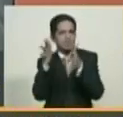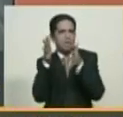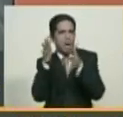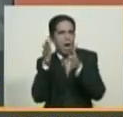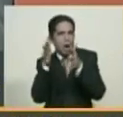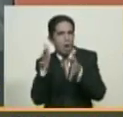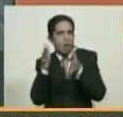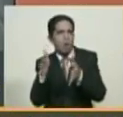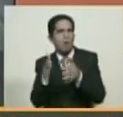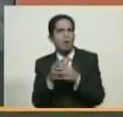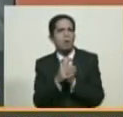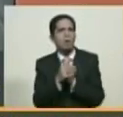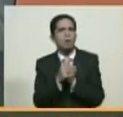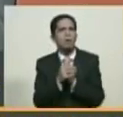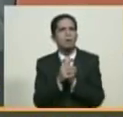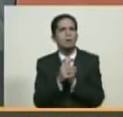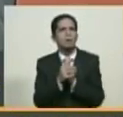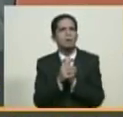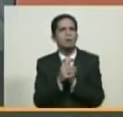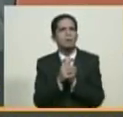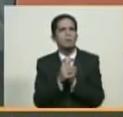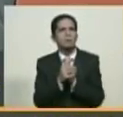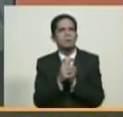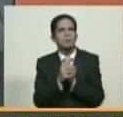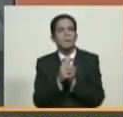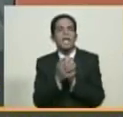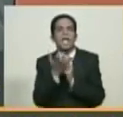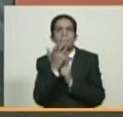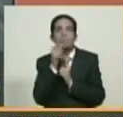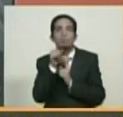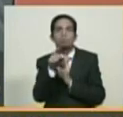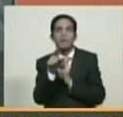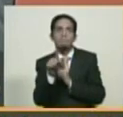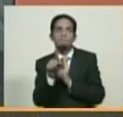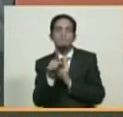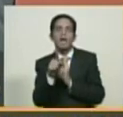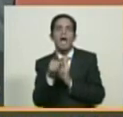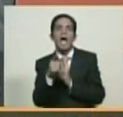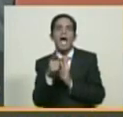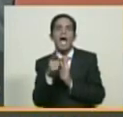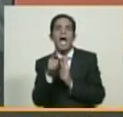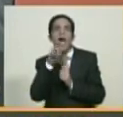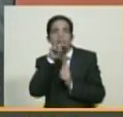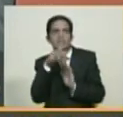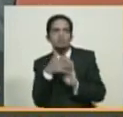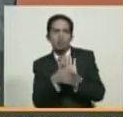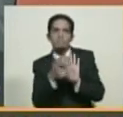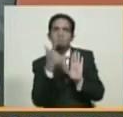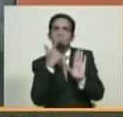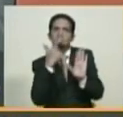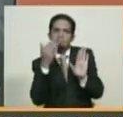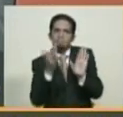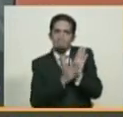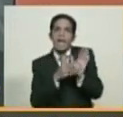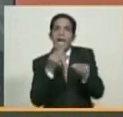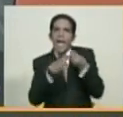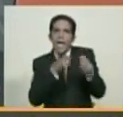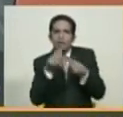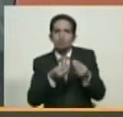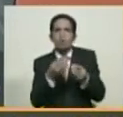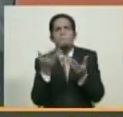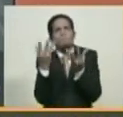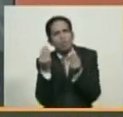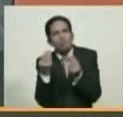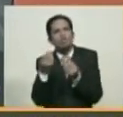que los psiquiatras no damos consejo. Cuando usted se refiera a hechos, trate de manejarlo con números, porque las palabras mucho, poco,